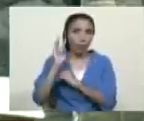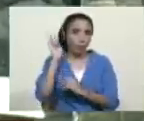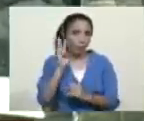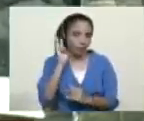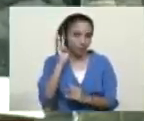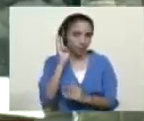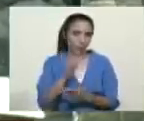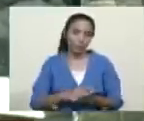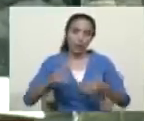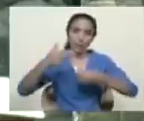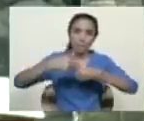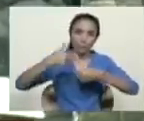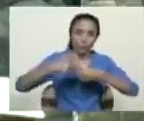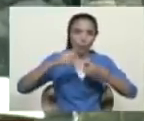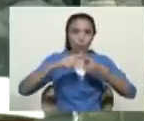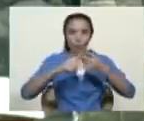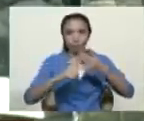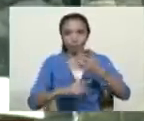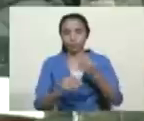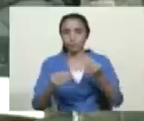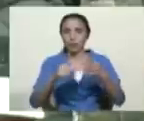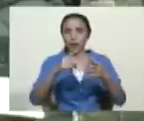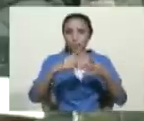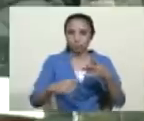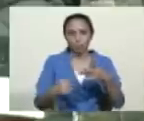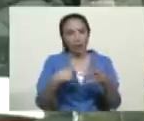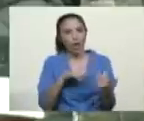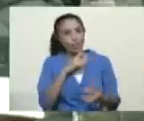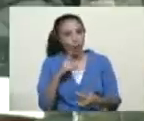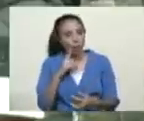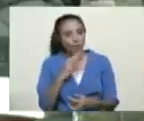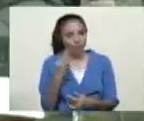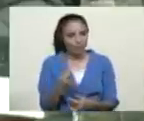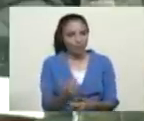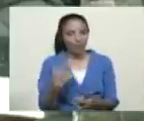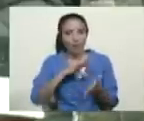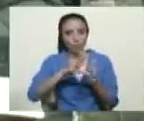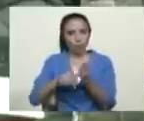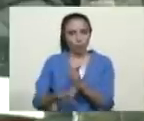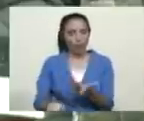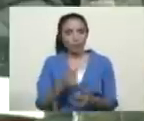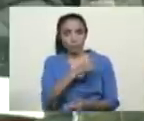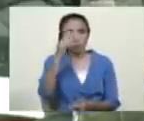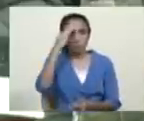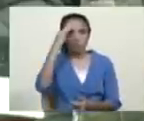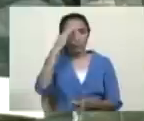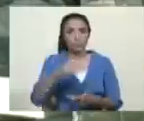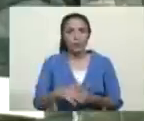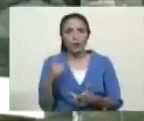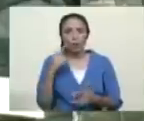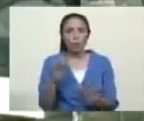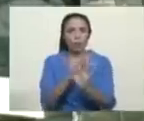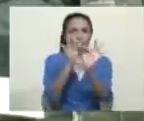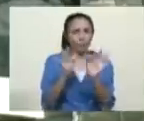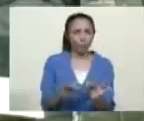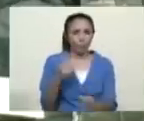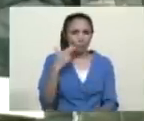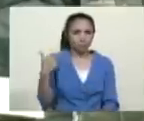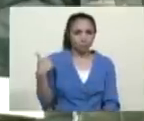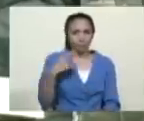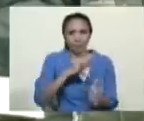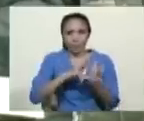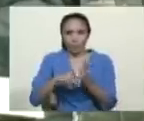en petróleo y en activos. Llamemos las cosas por su nombre. Hay una acción arrogante, un